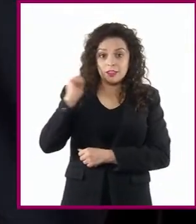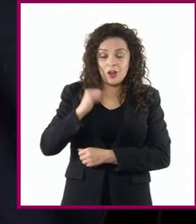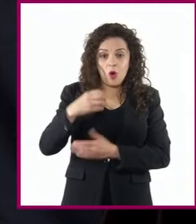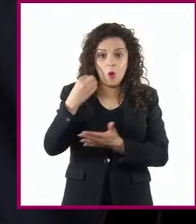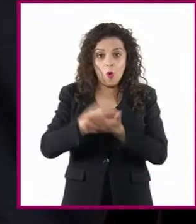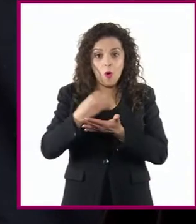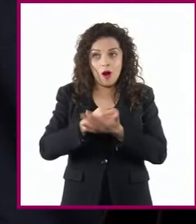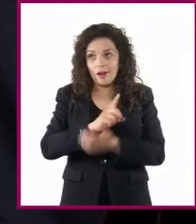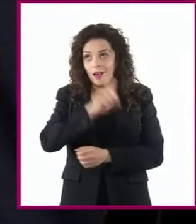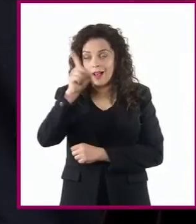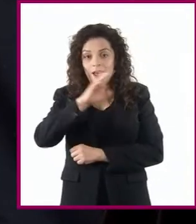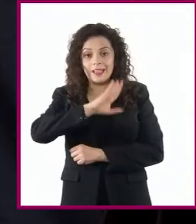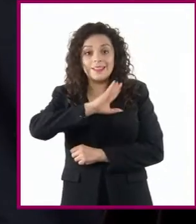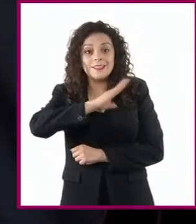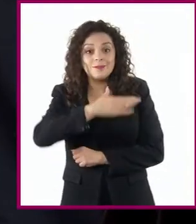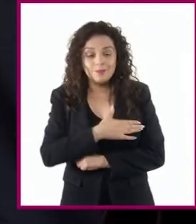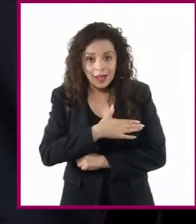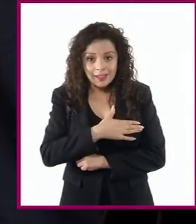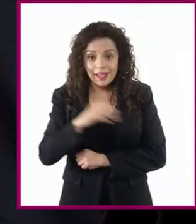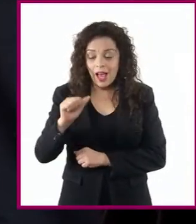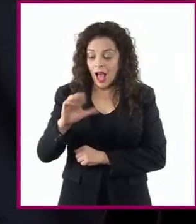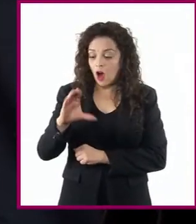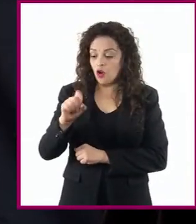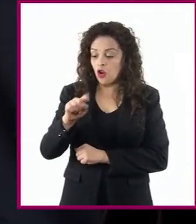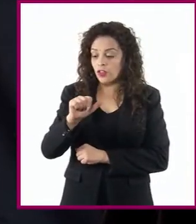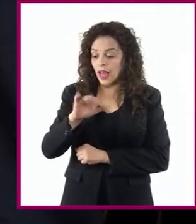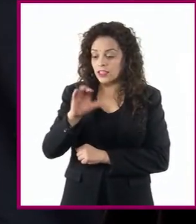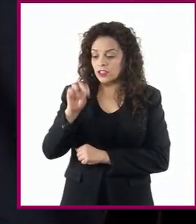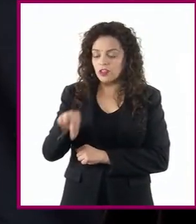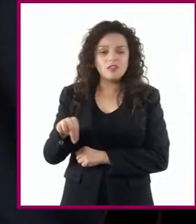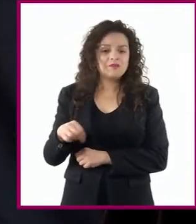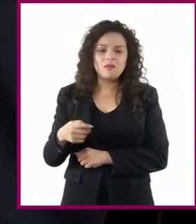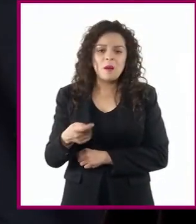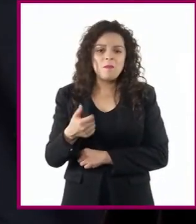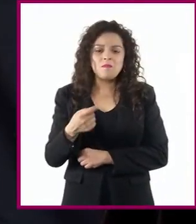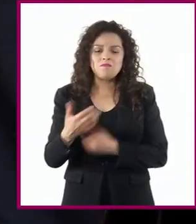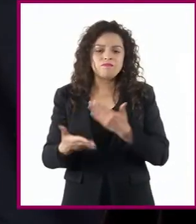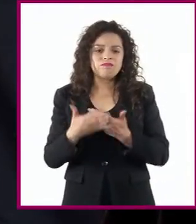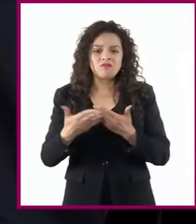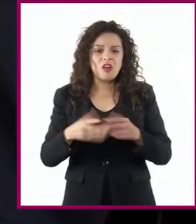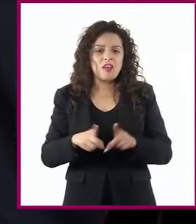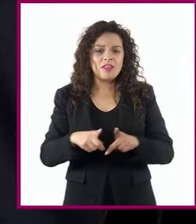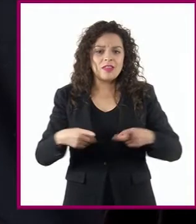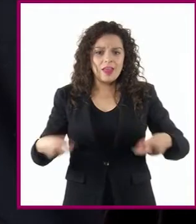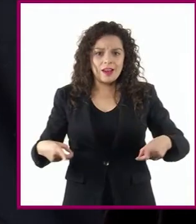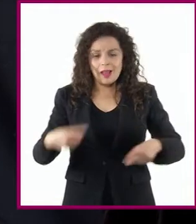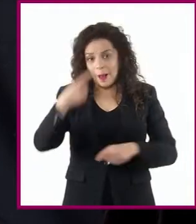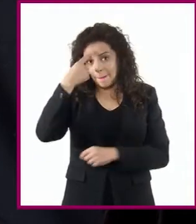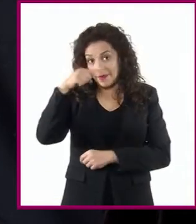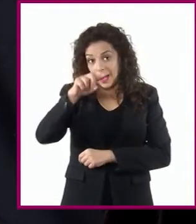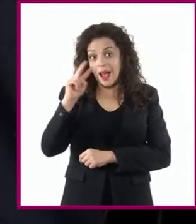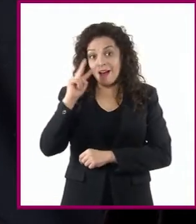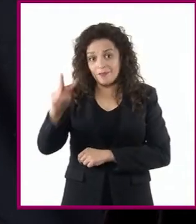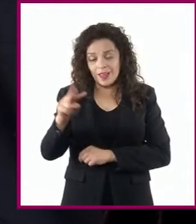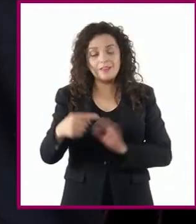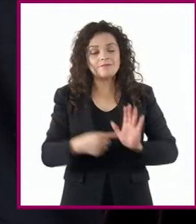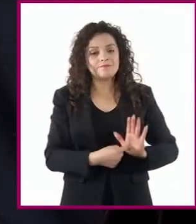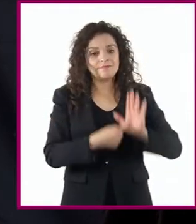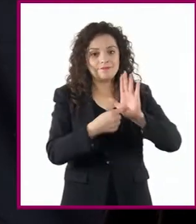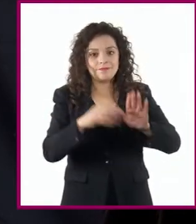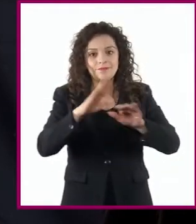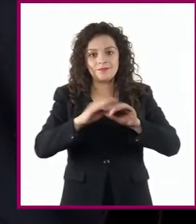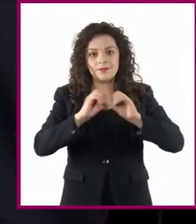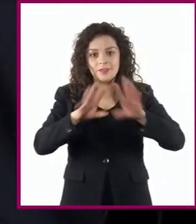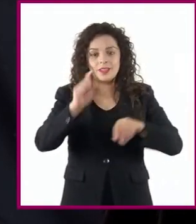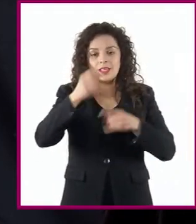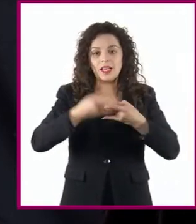las acotaciones estaban muy poco desarrolladas y para ilustrarlo mostraremos un fragmento de El